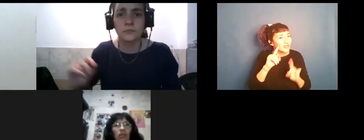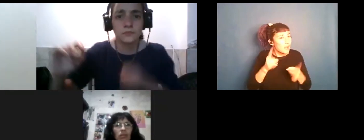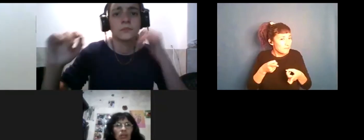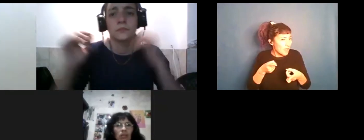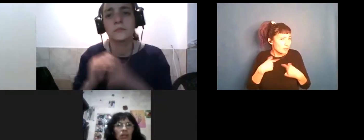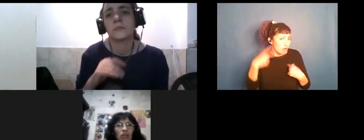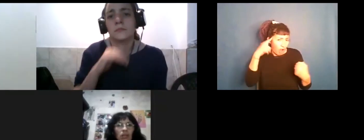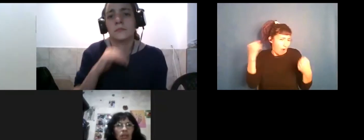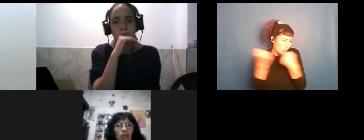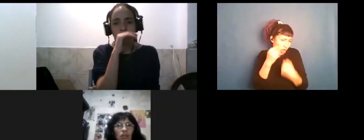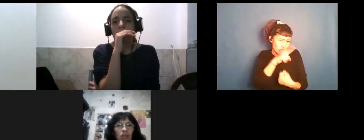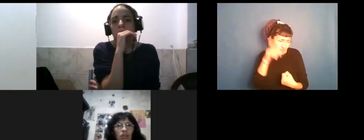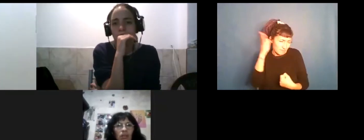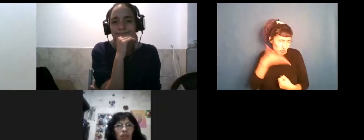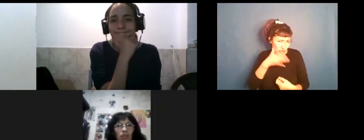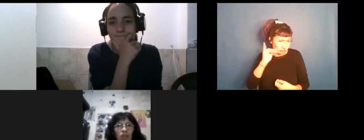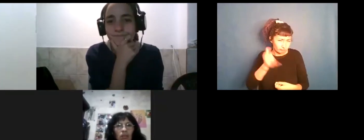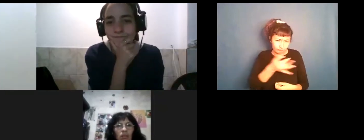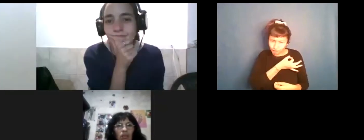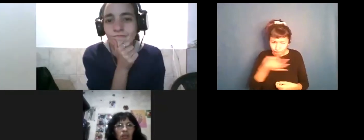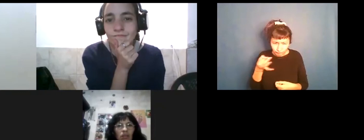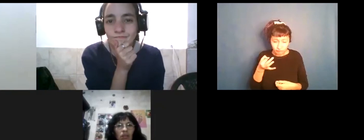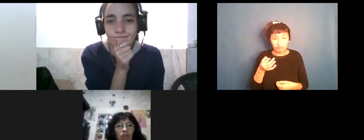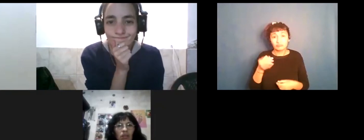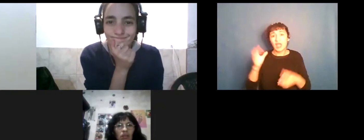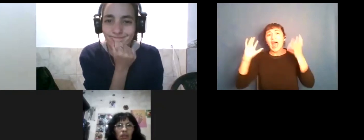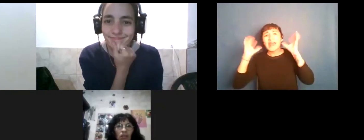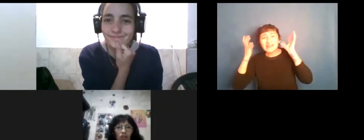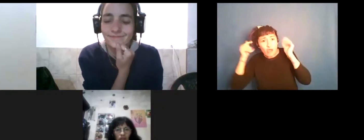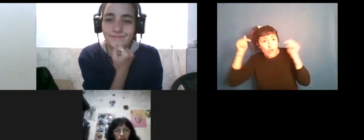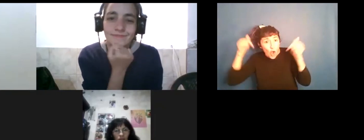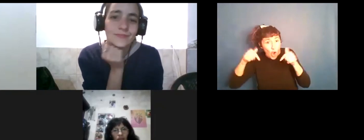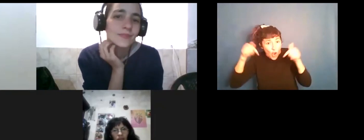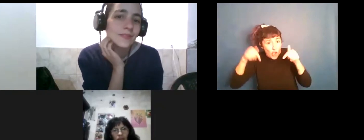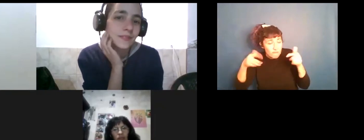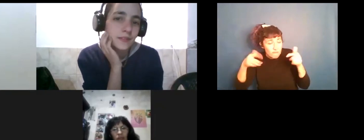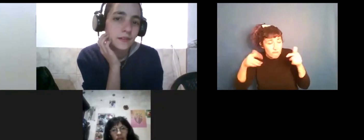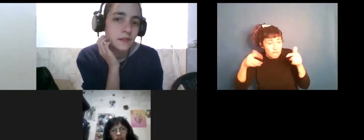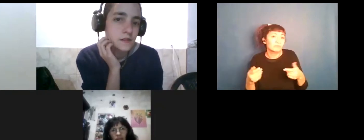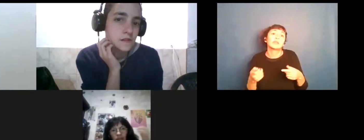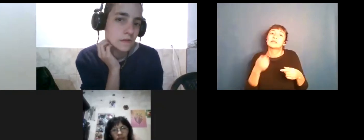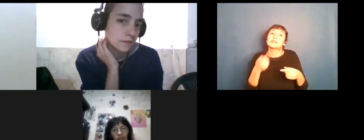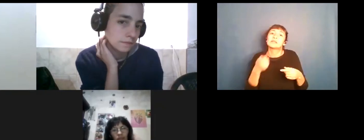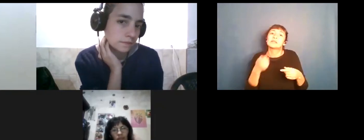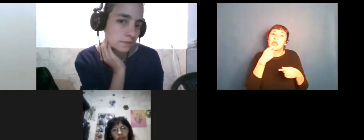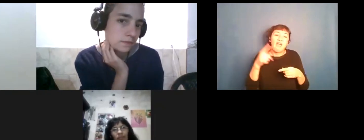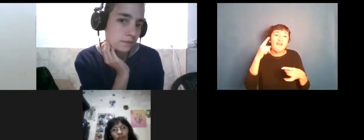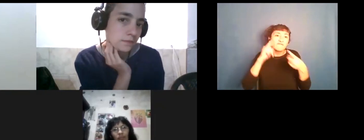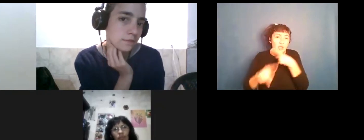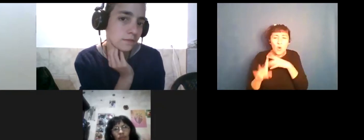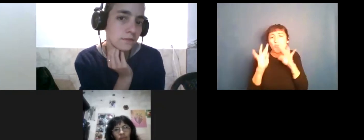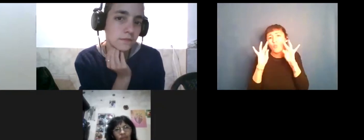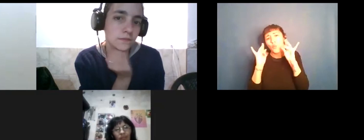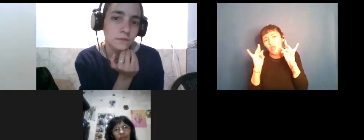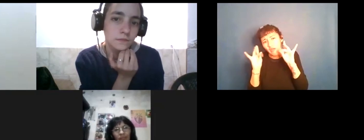con vos, en todas las producciones. Las radios, hoy por hoy, que si bien en vivo les dificulta mucho